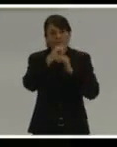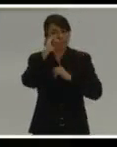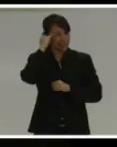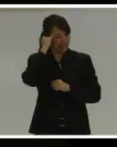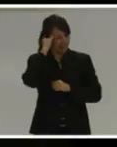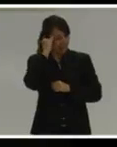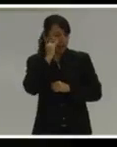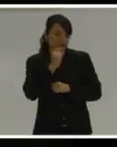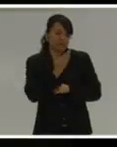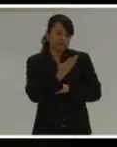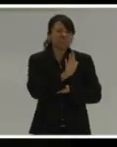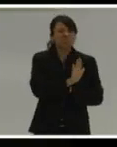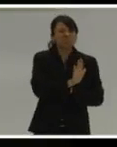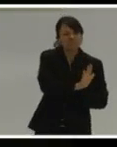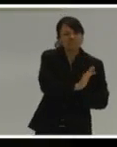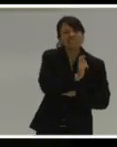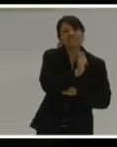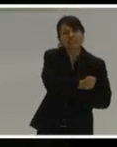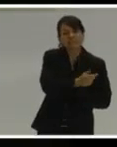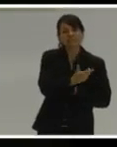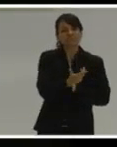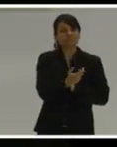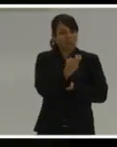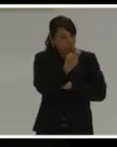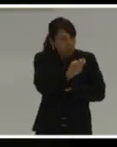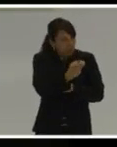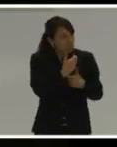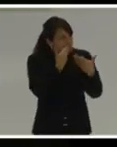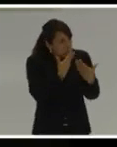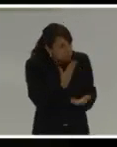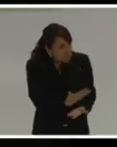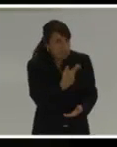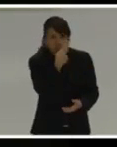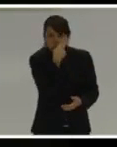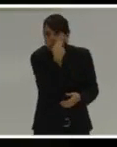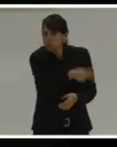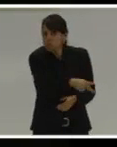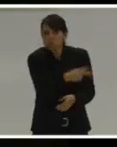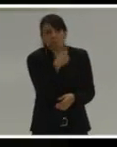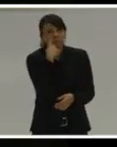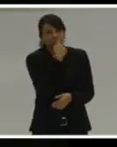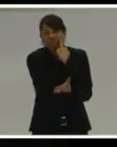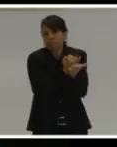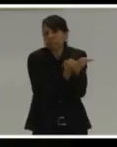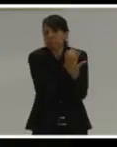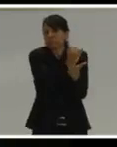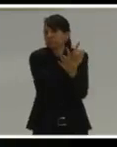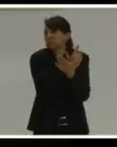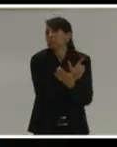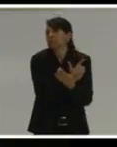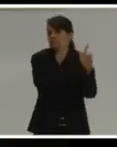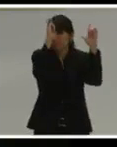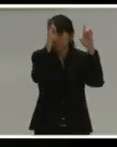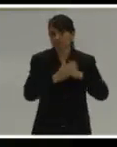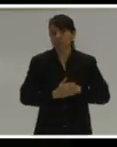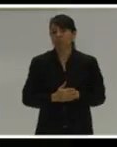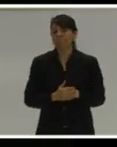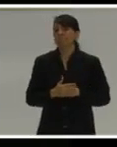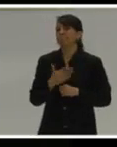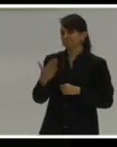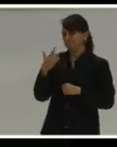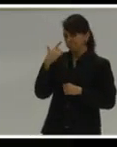como un ejercicio de la libre determinación, miren, que